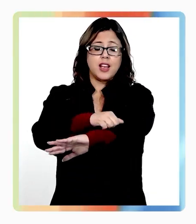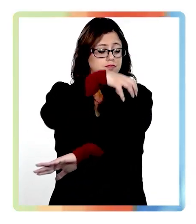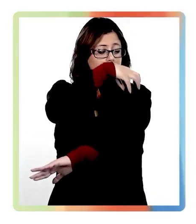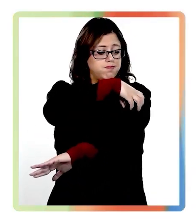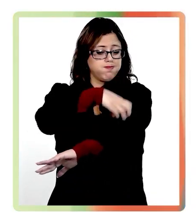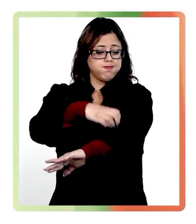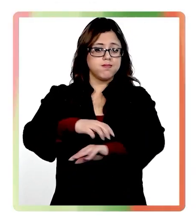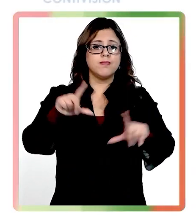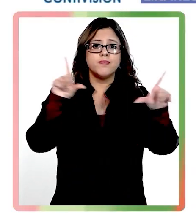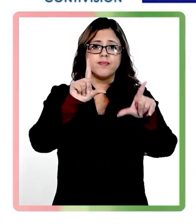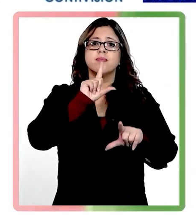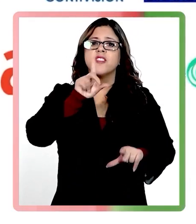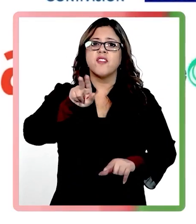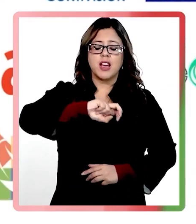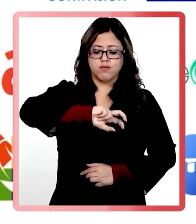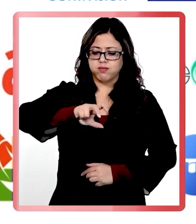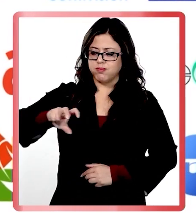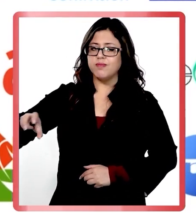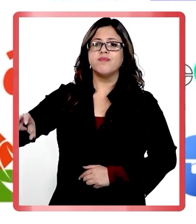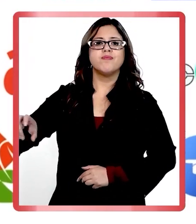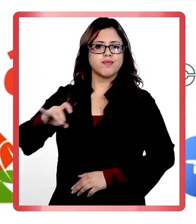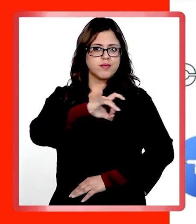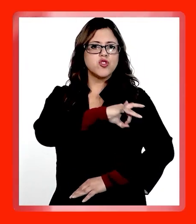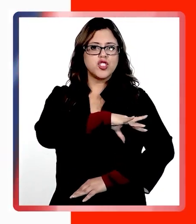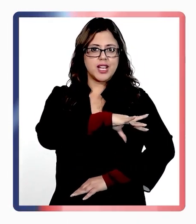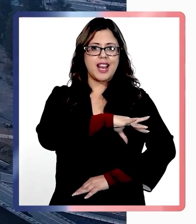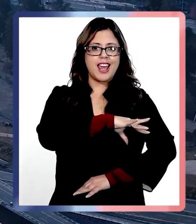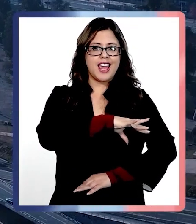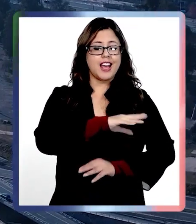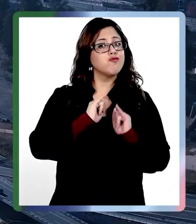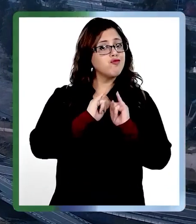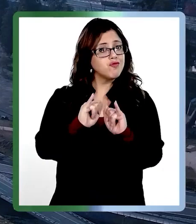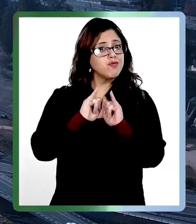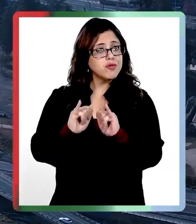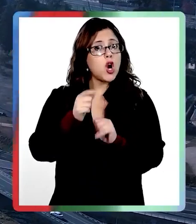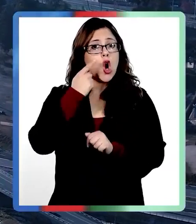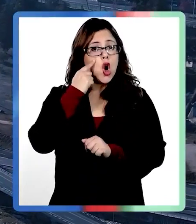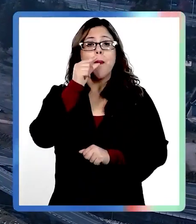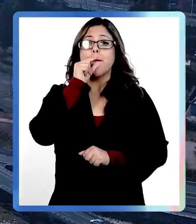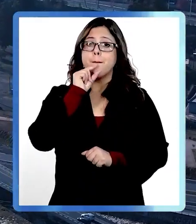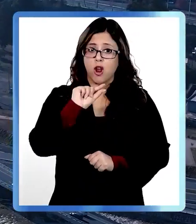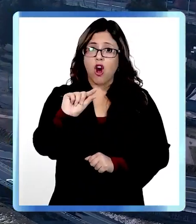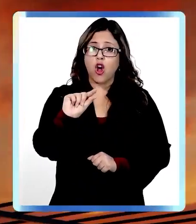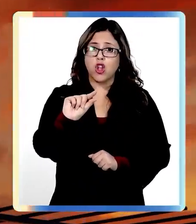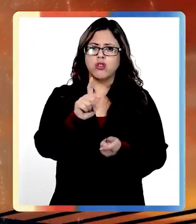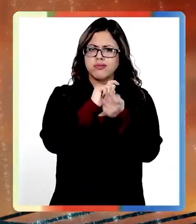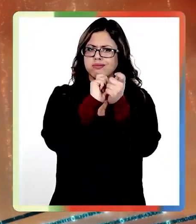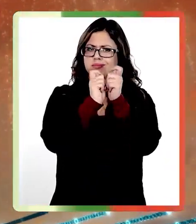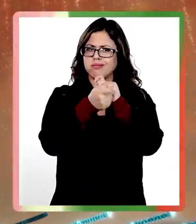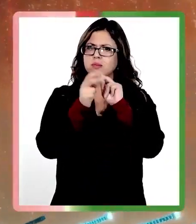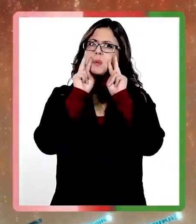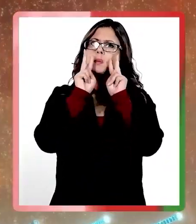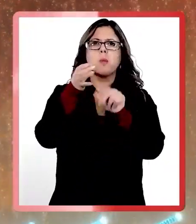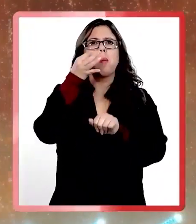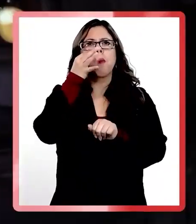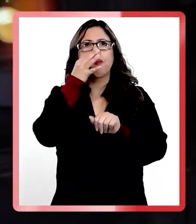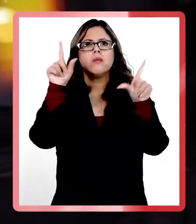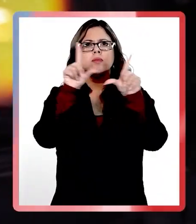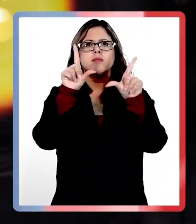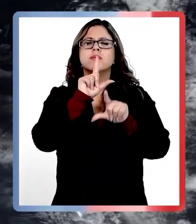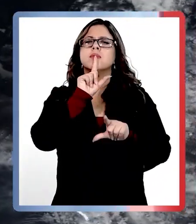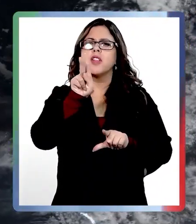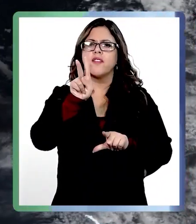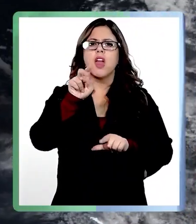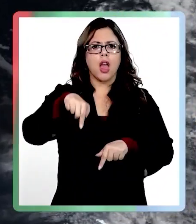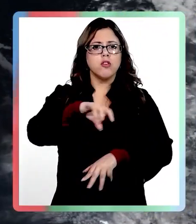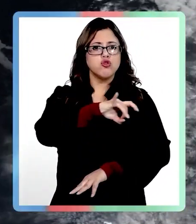Arcatel, Asociación Gremial de Canales Regionales de Chile, te informa que muy pronto cambiará la forma de ver